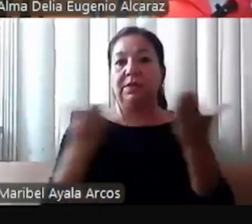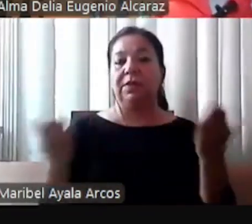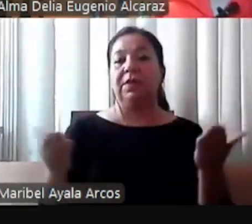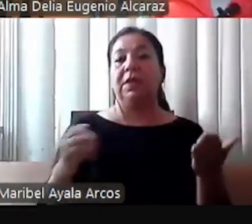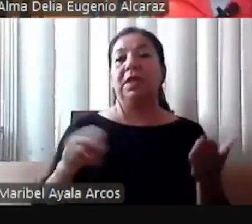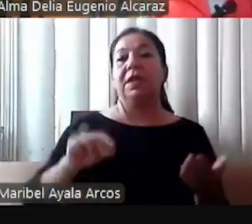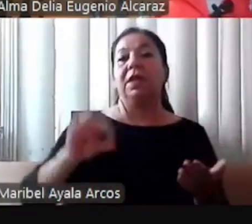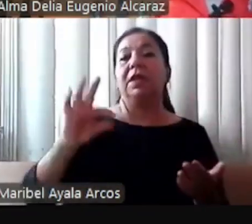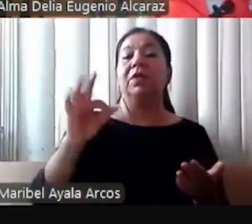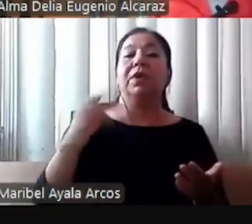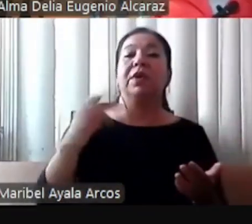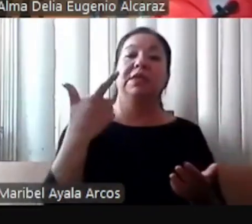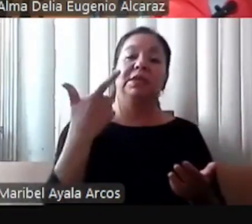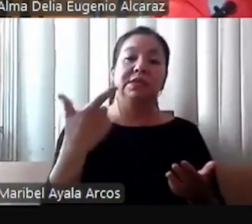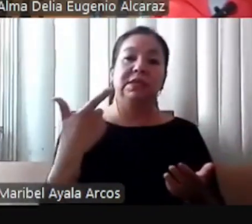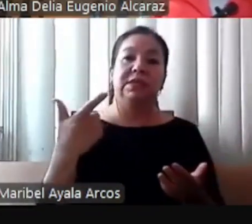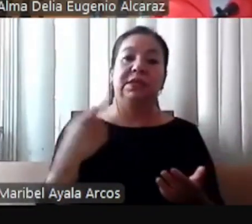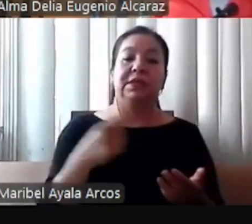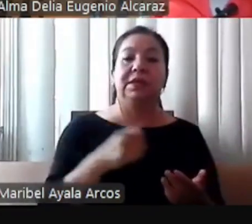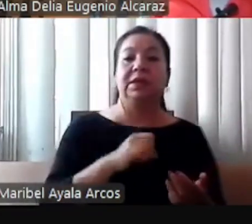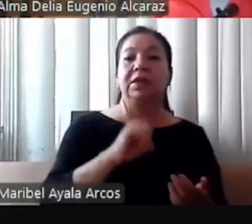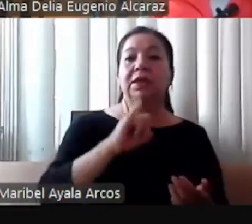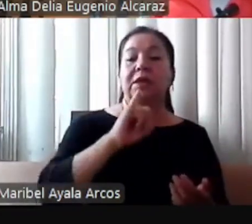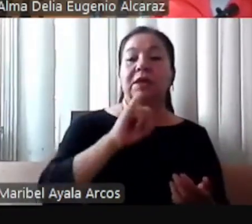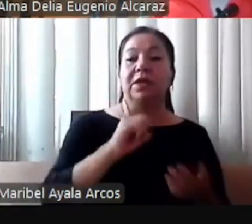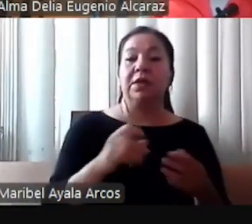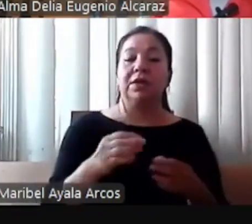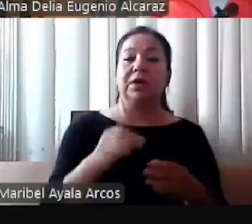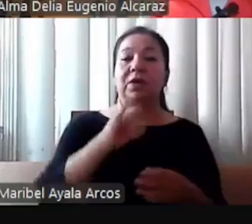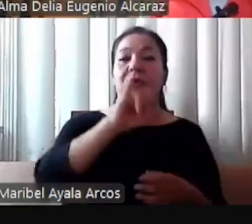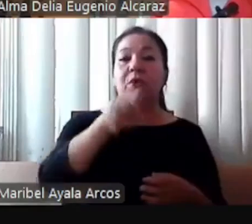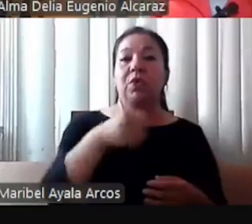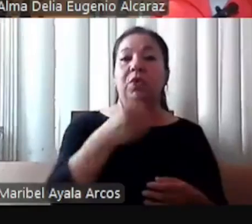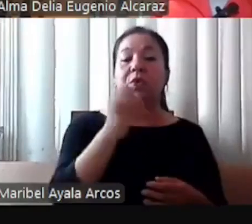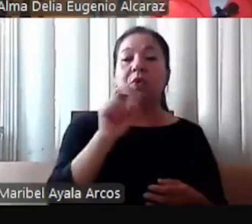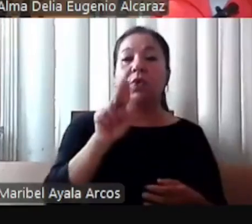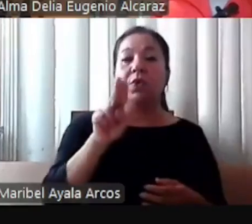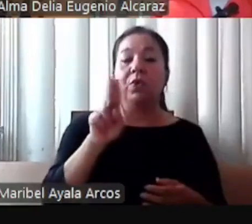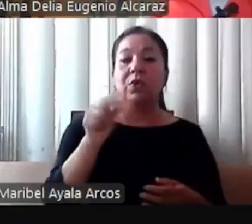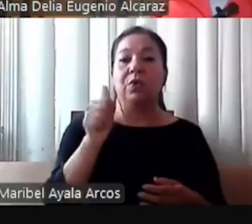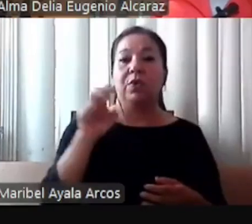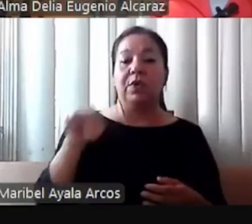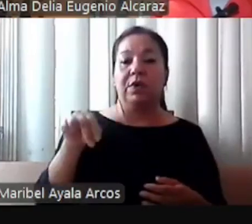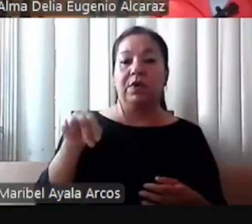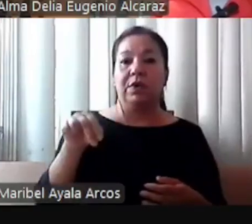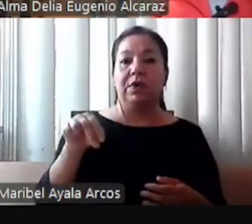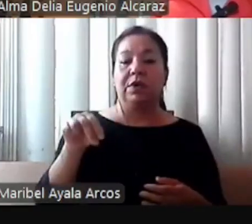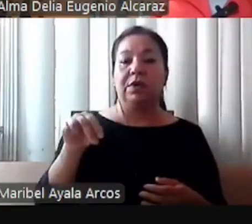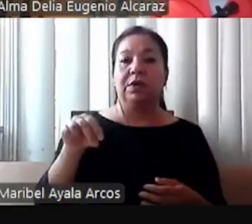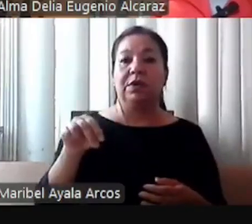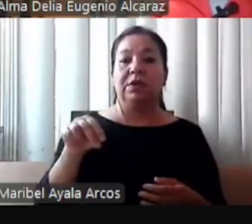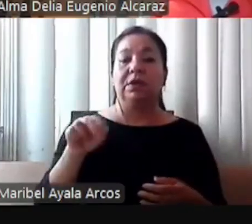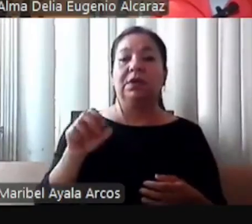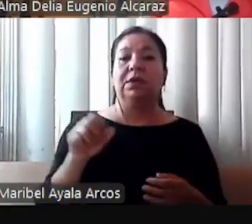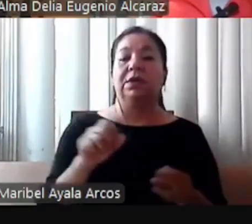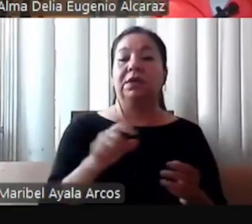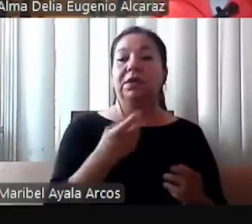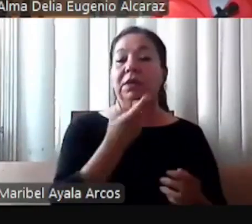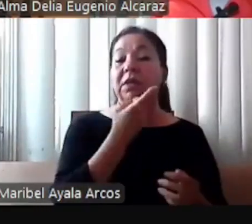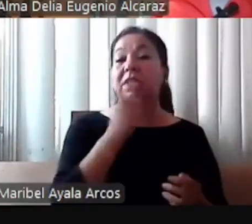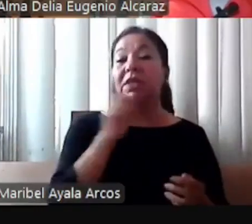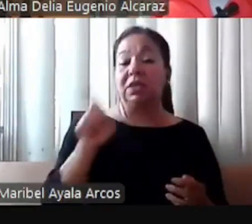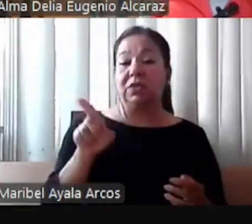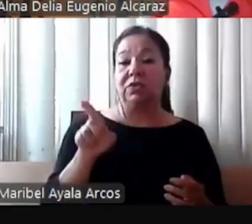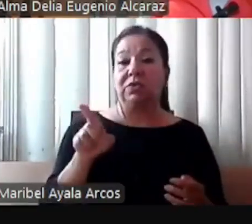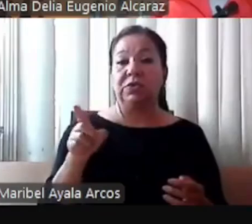47 de este año, promovido por Juan Iván Barrera Salas, representante del Partido del Trabajo, contra el oficio